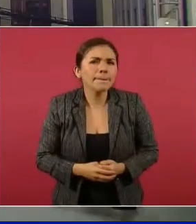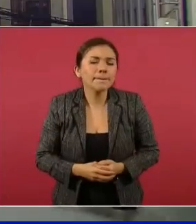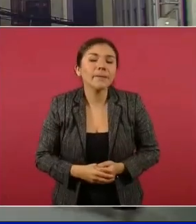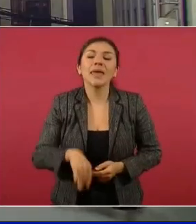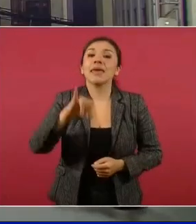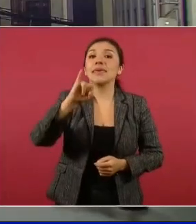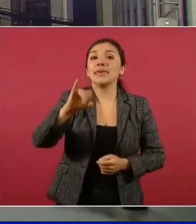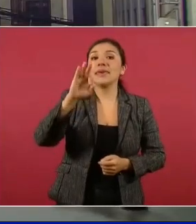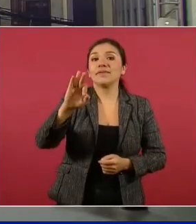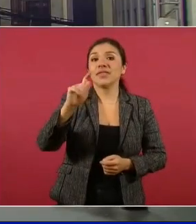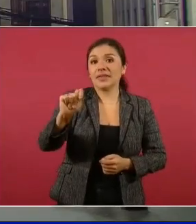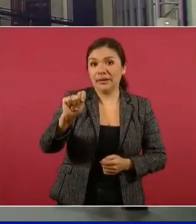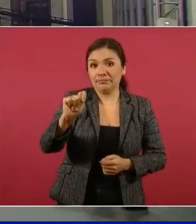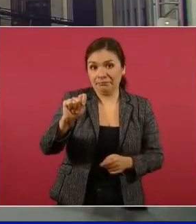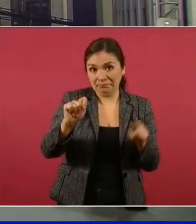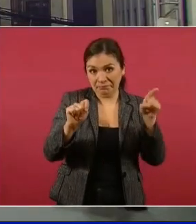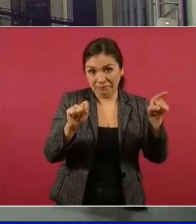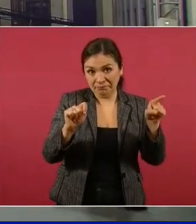IFT,